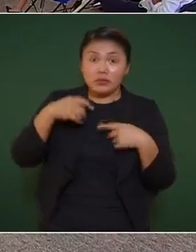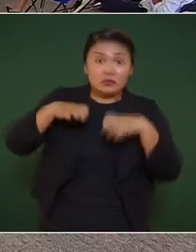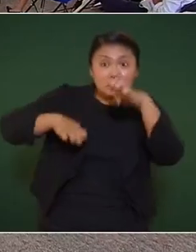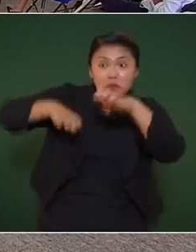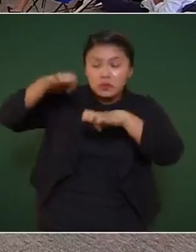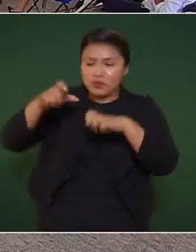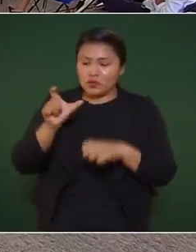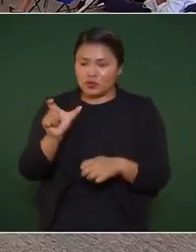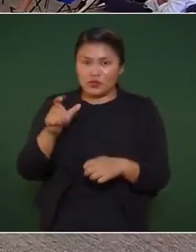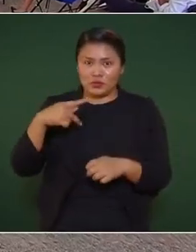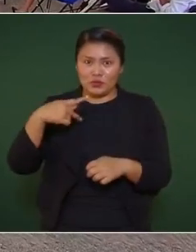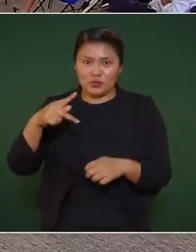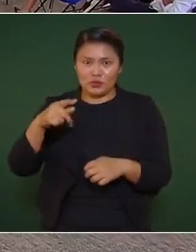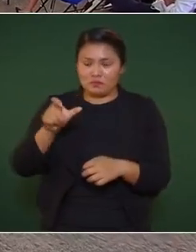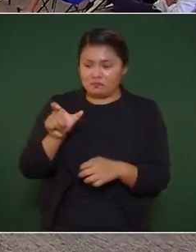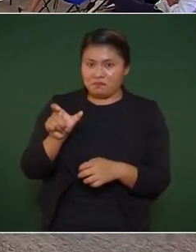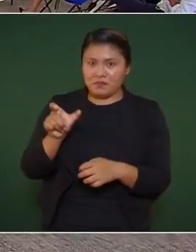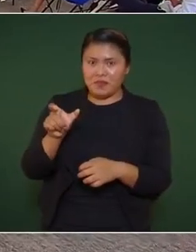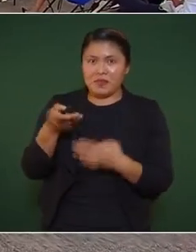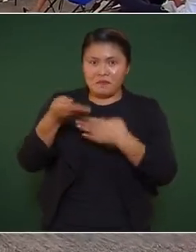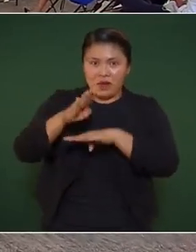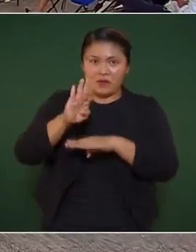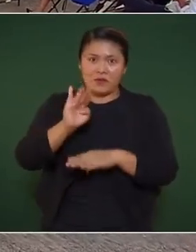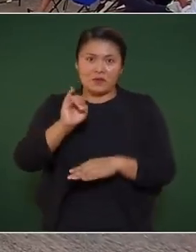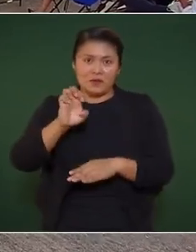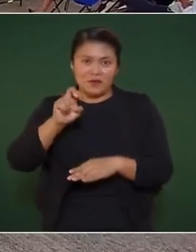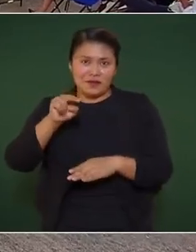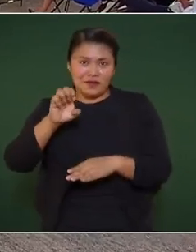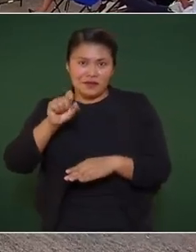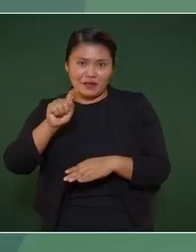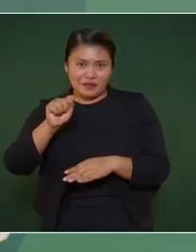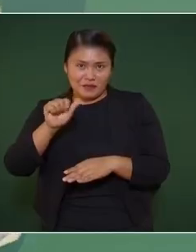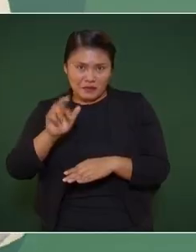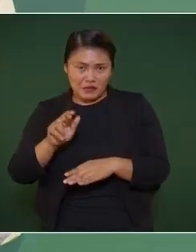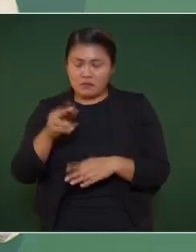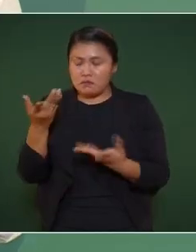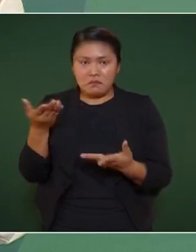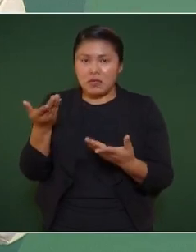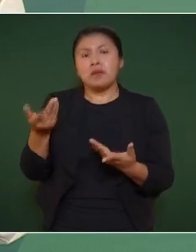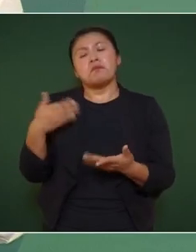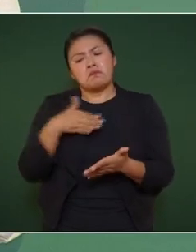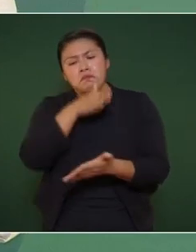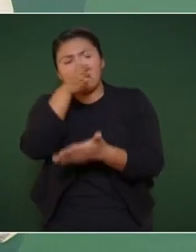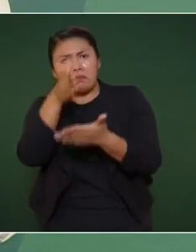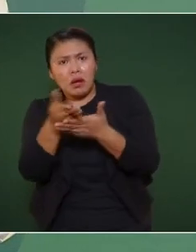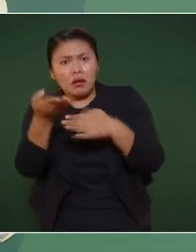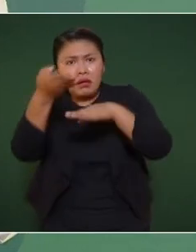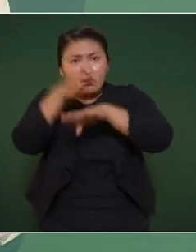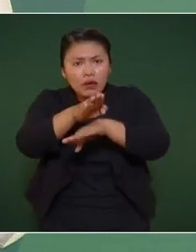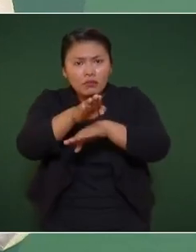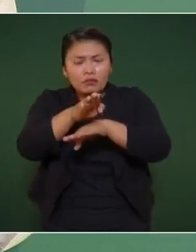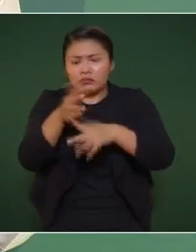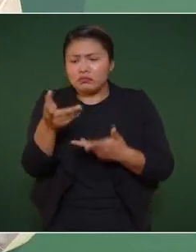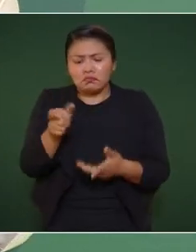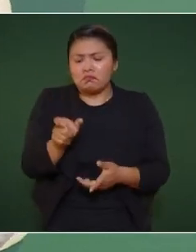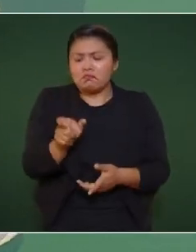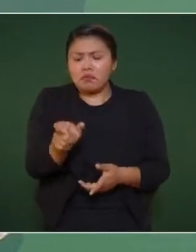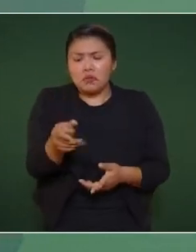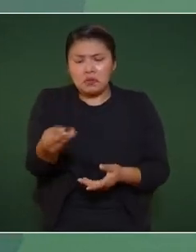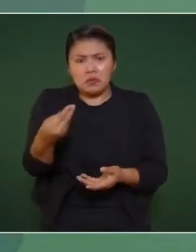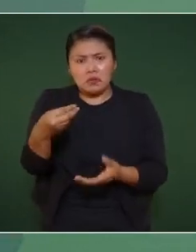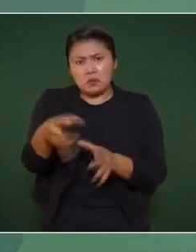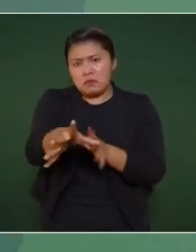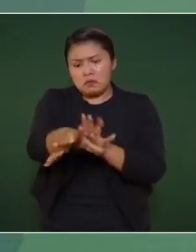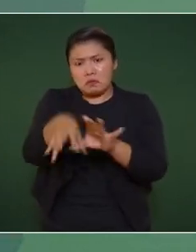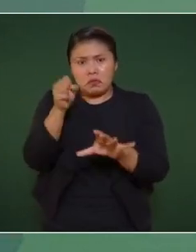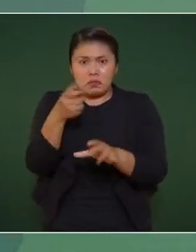tarjeta del Banco del Bienestar y va a la sucursal del Banco del Bienestar y saca lo que por derecho